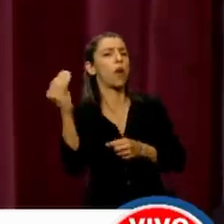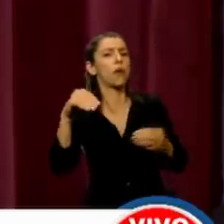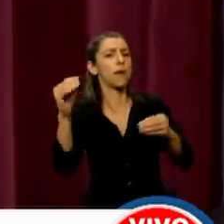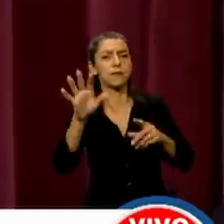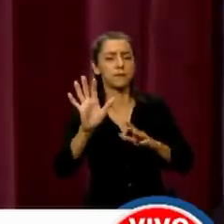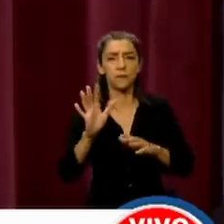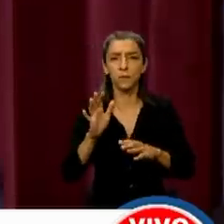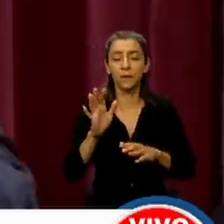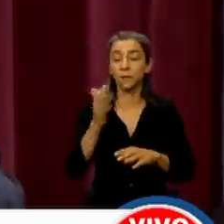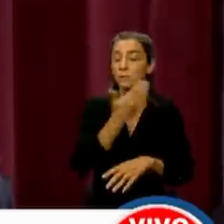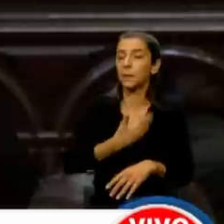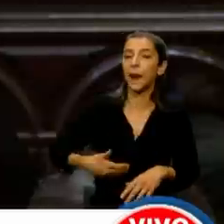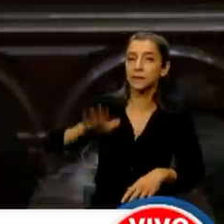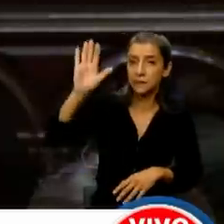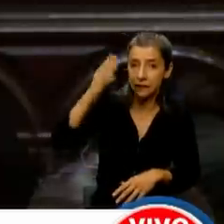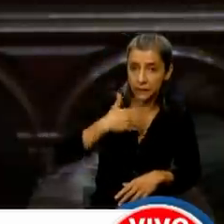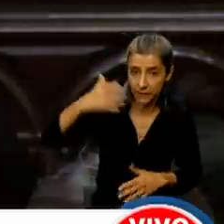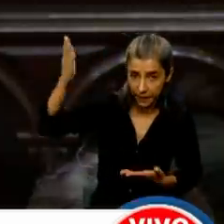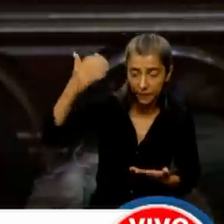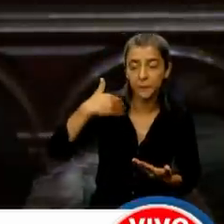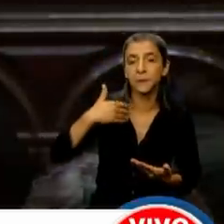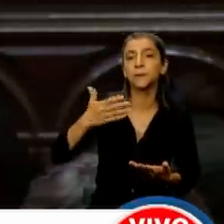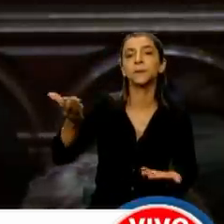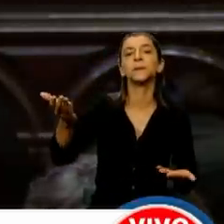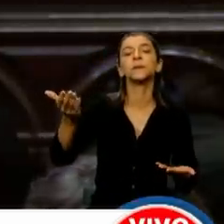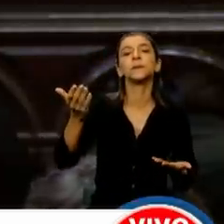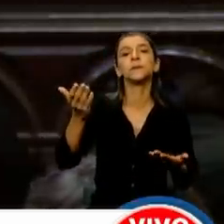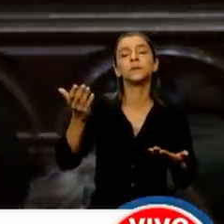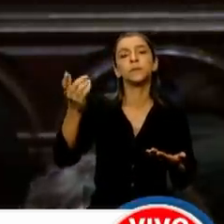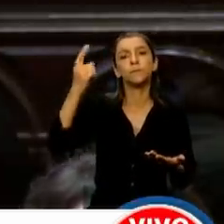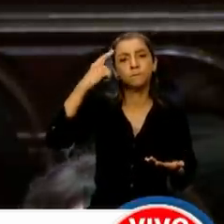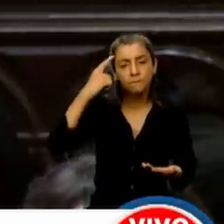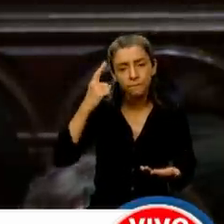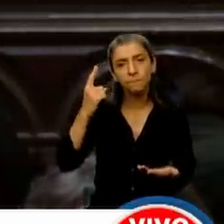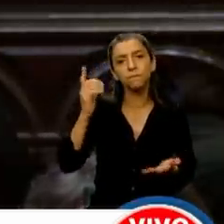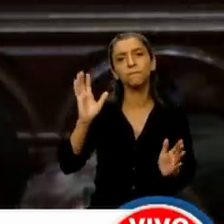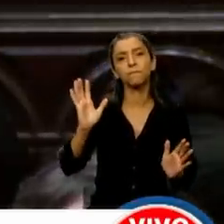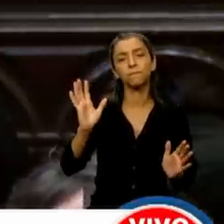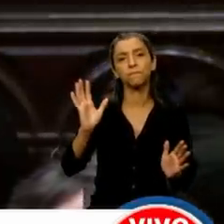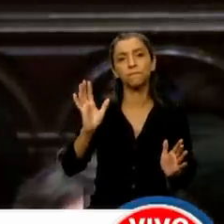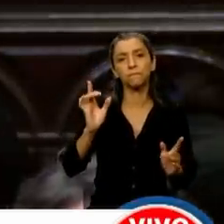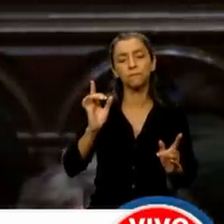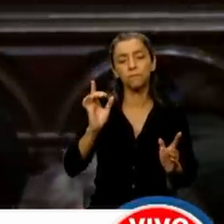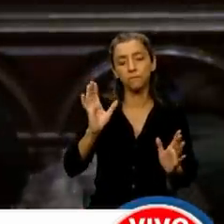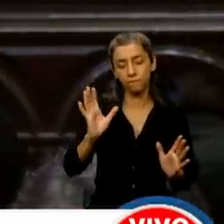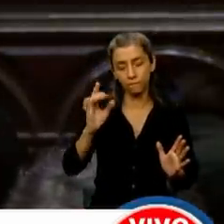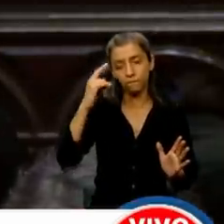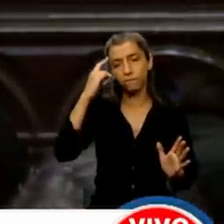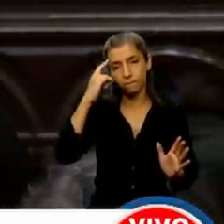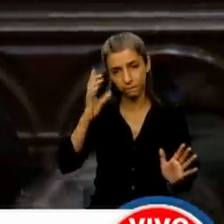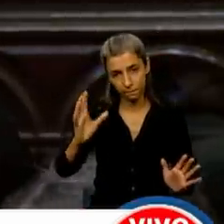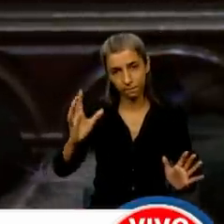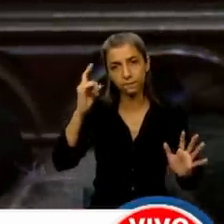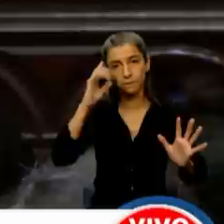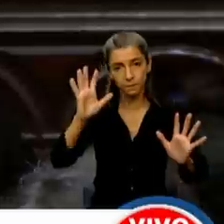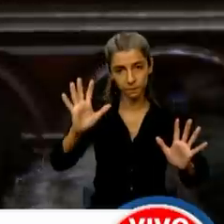por el residente presidente y teniendo teniendo en cuenta teniendo en cuenta teniendo en cuenta teniendo